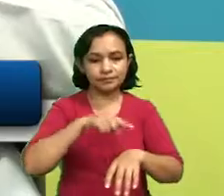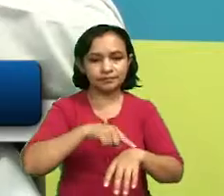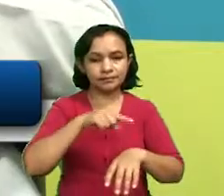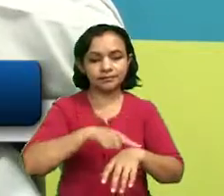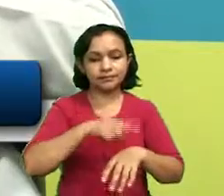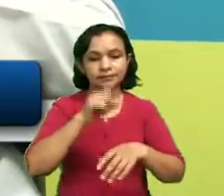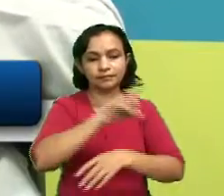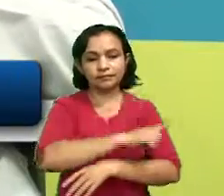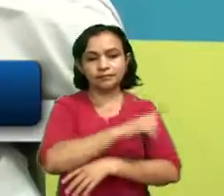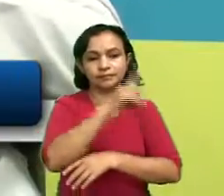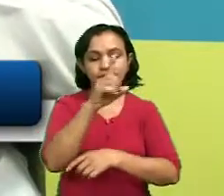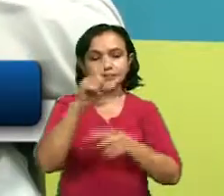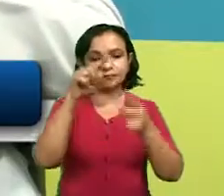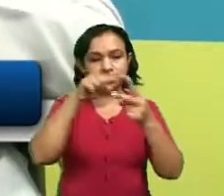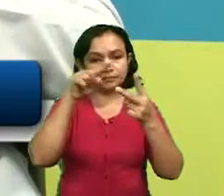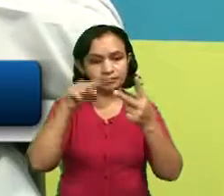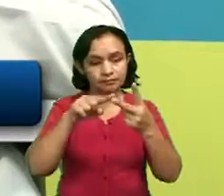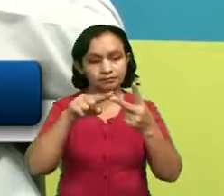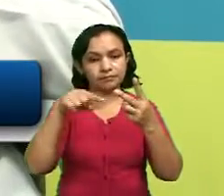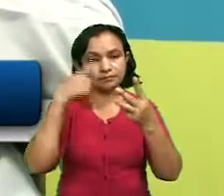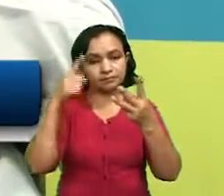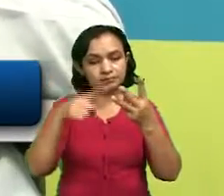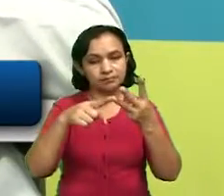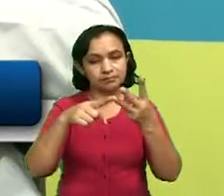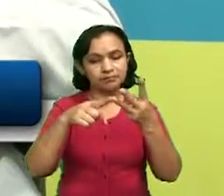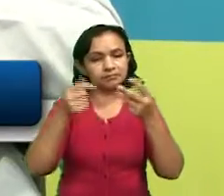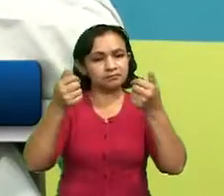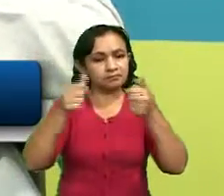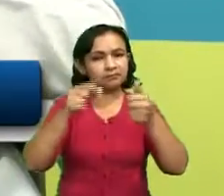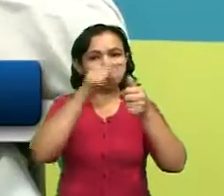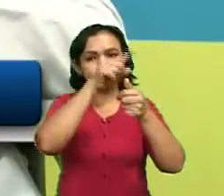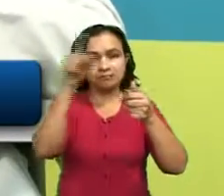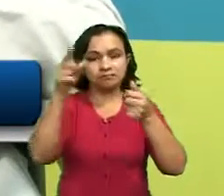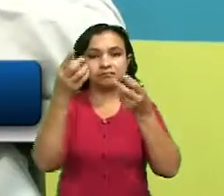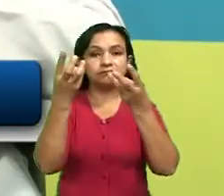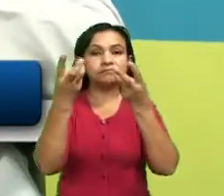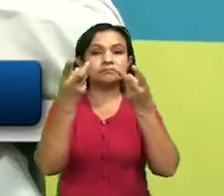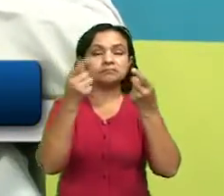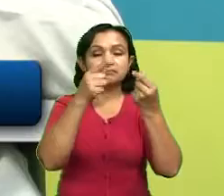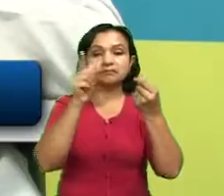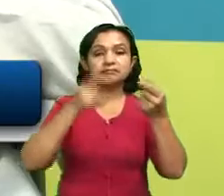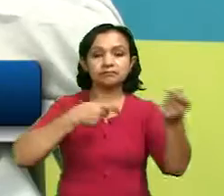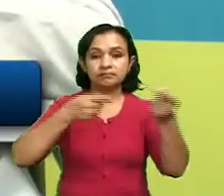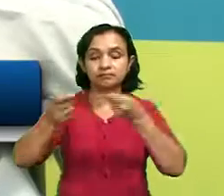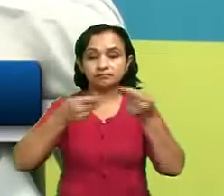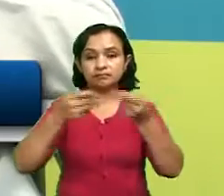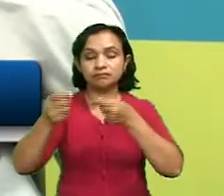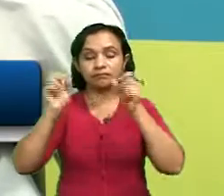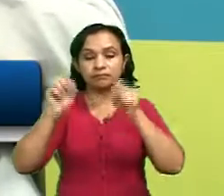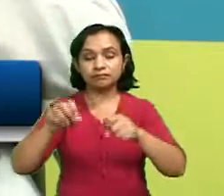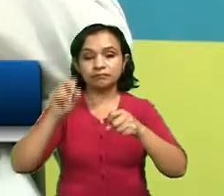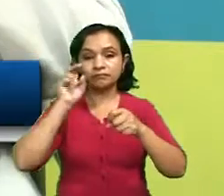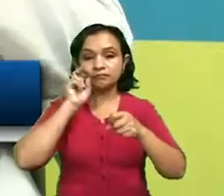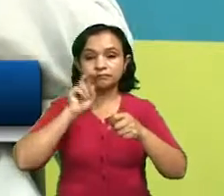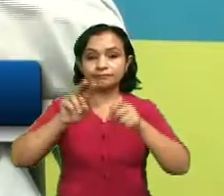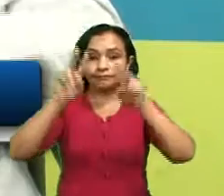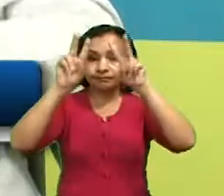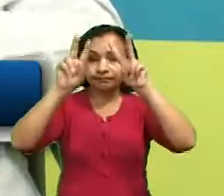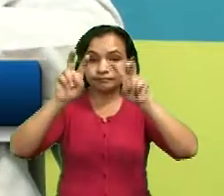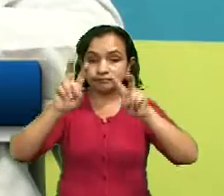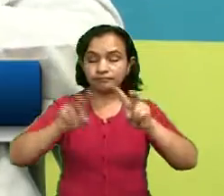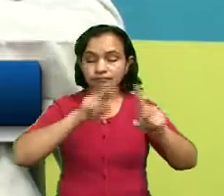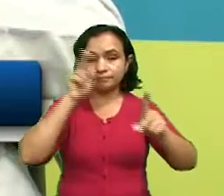bueno, en este día vamos a revisar dos farmacias, tres farmacias, de acuerdo al tamaño también y la cantidad de productos que ellos vendan, para poder supervisar de